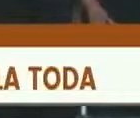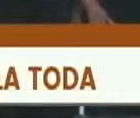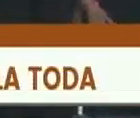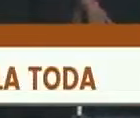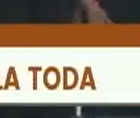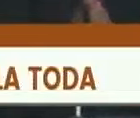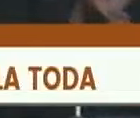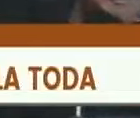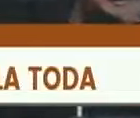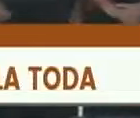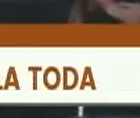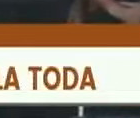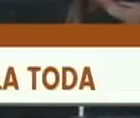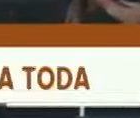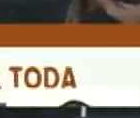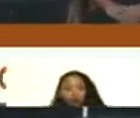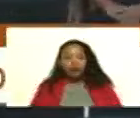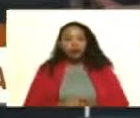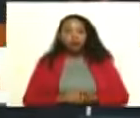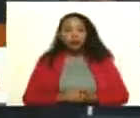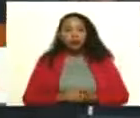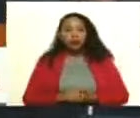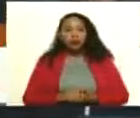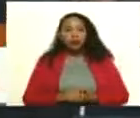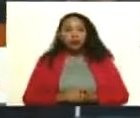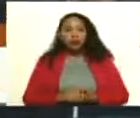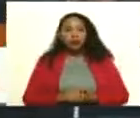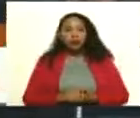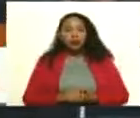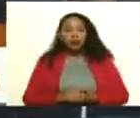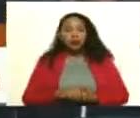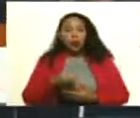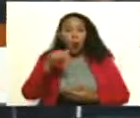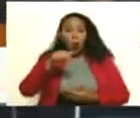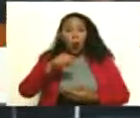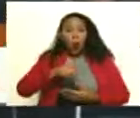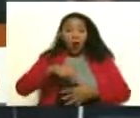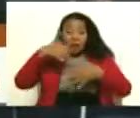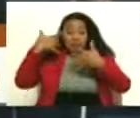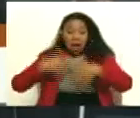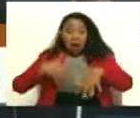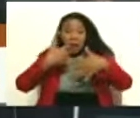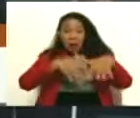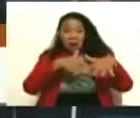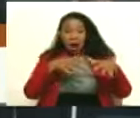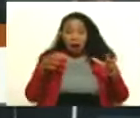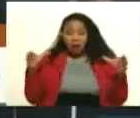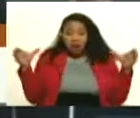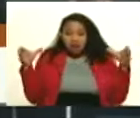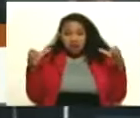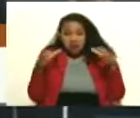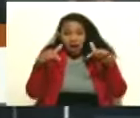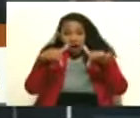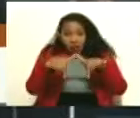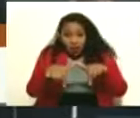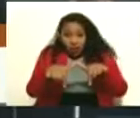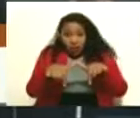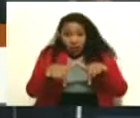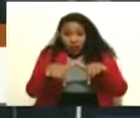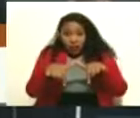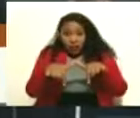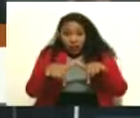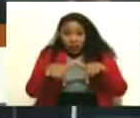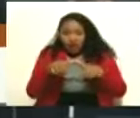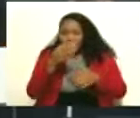Esequiba! Mire, esta marcha, concentración, esta es, ¿cómo que dice?